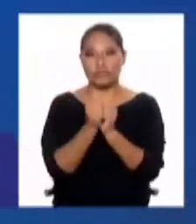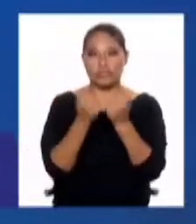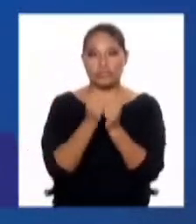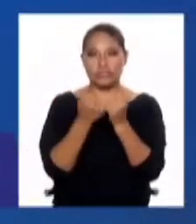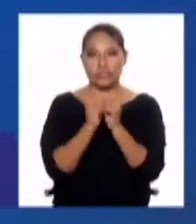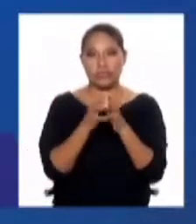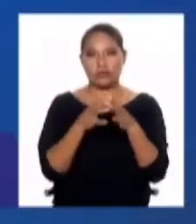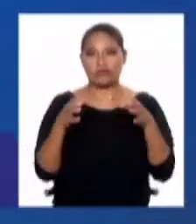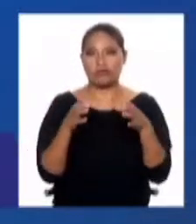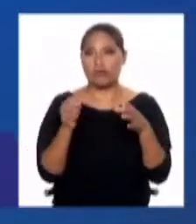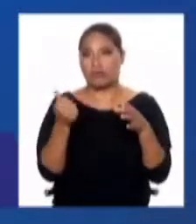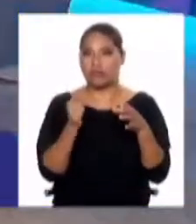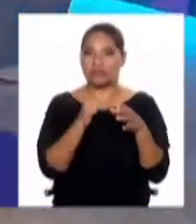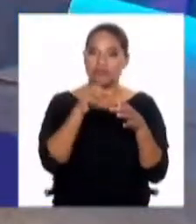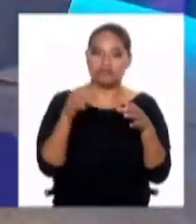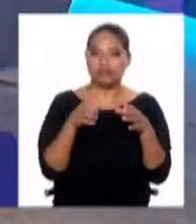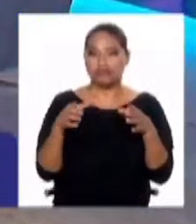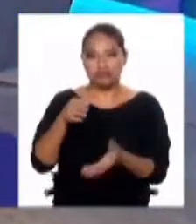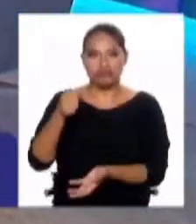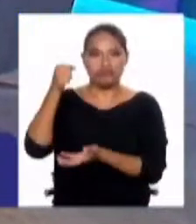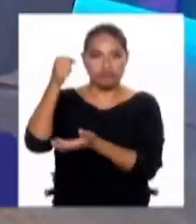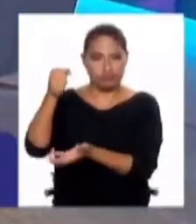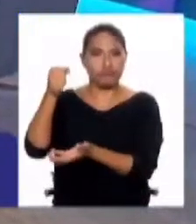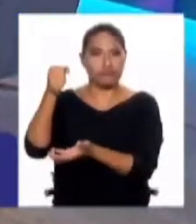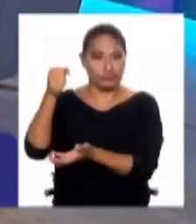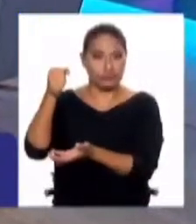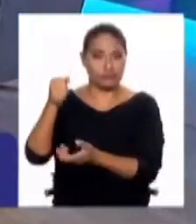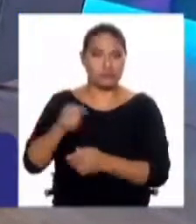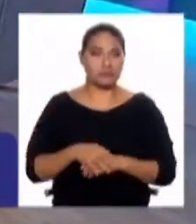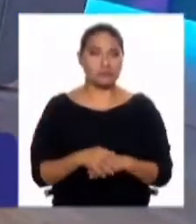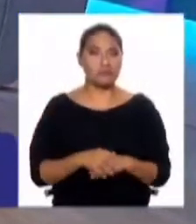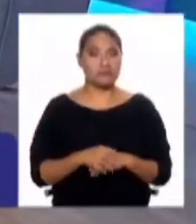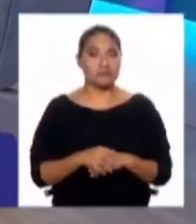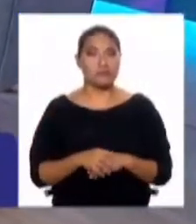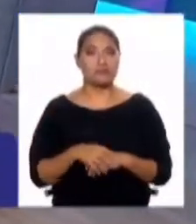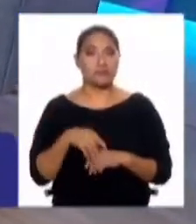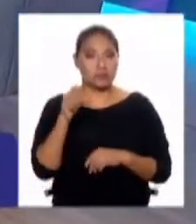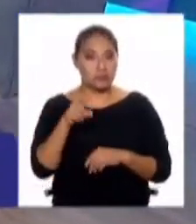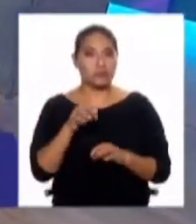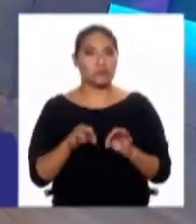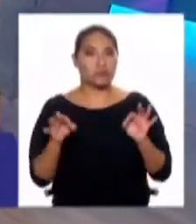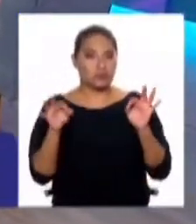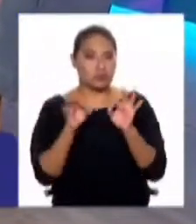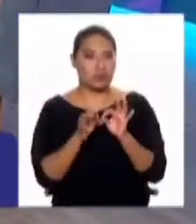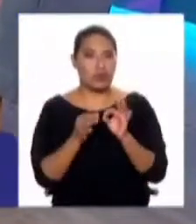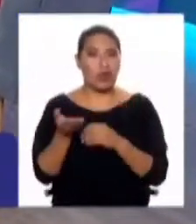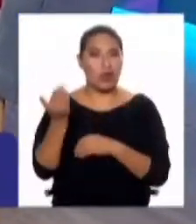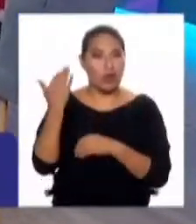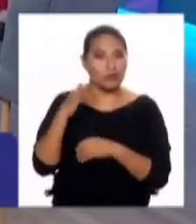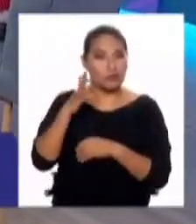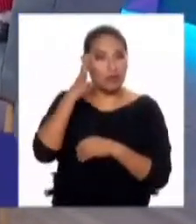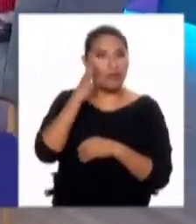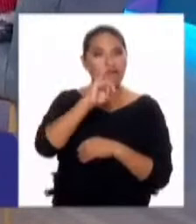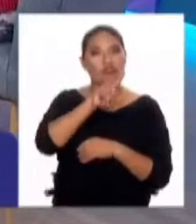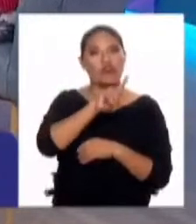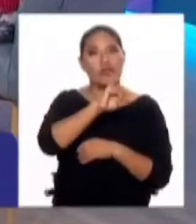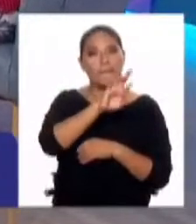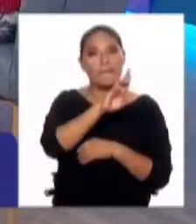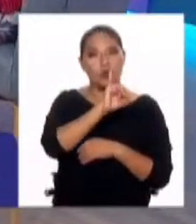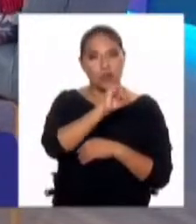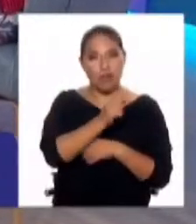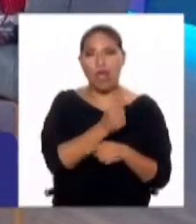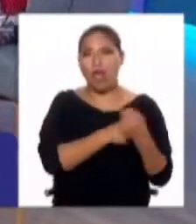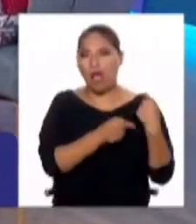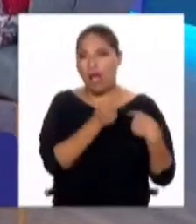Luego, y esto es tan importante, fíjate, las reservas en la época de Fujimori, el último año,